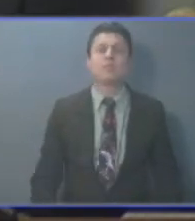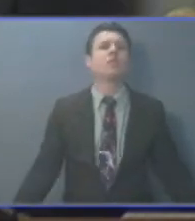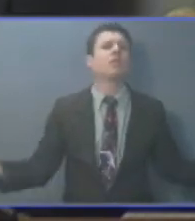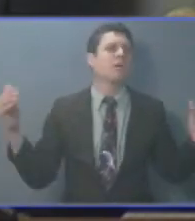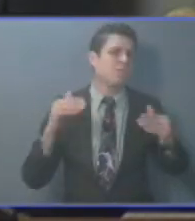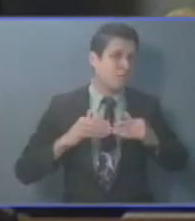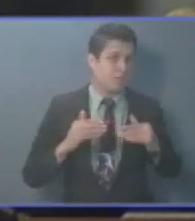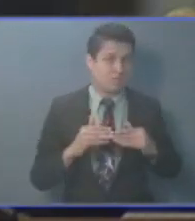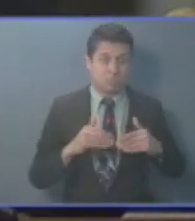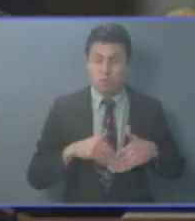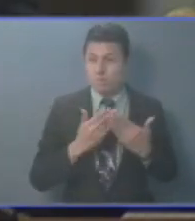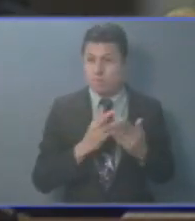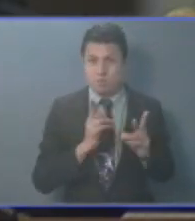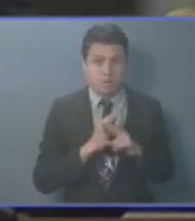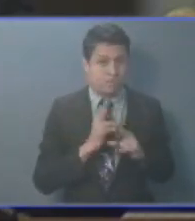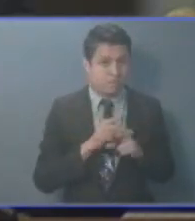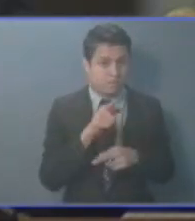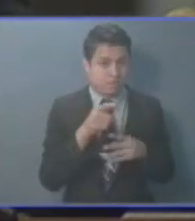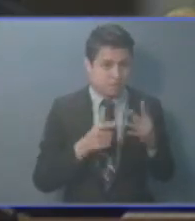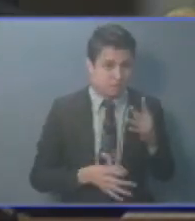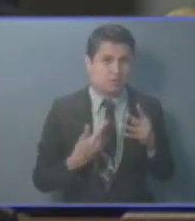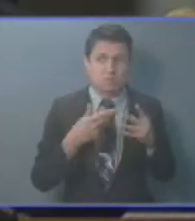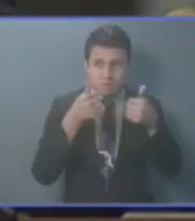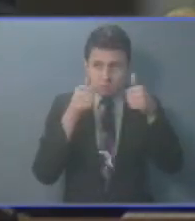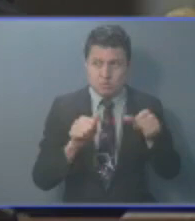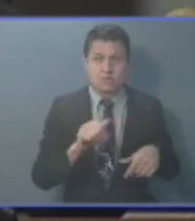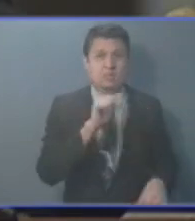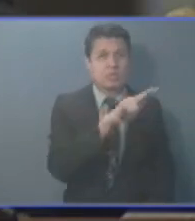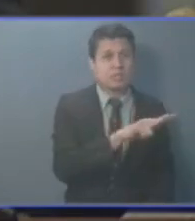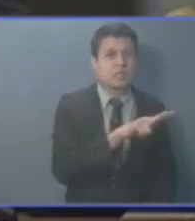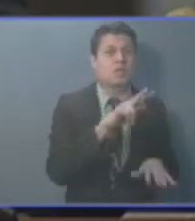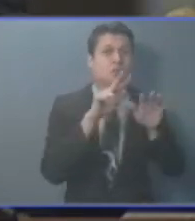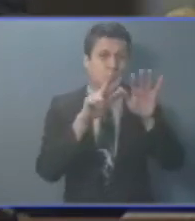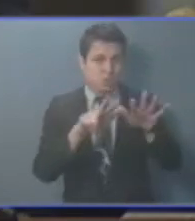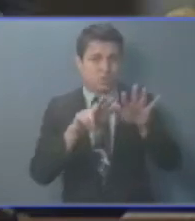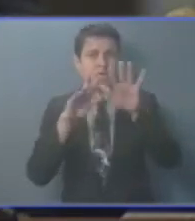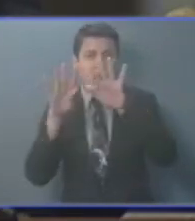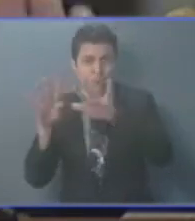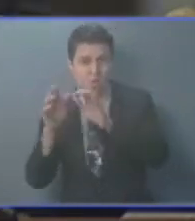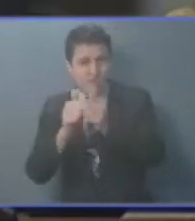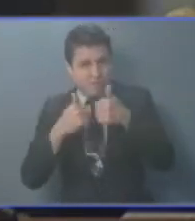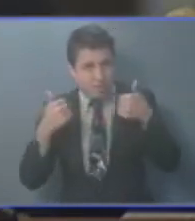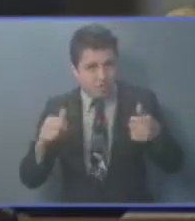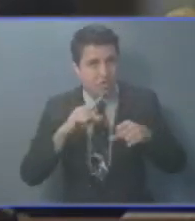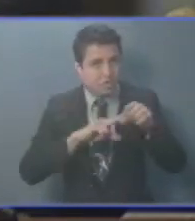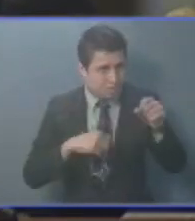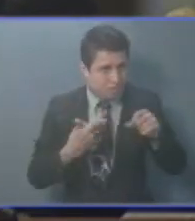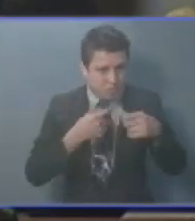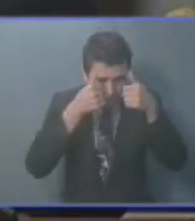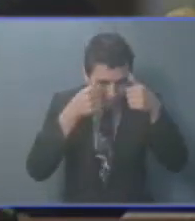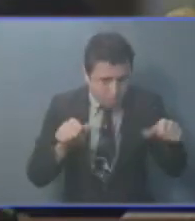sin haber reformado este decreto aprobamos 389 millones de dólares.